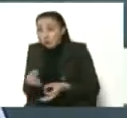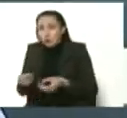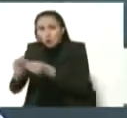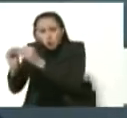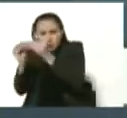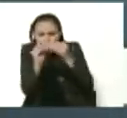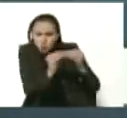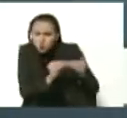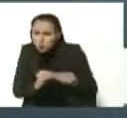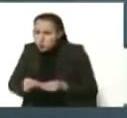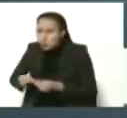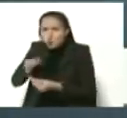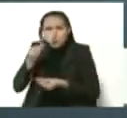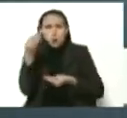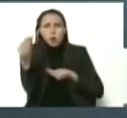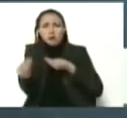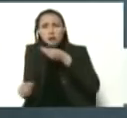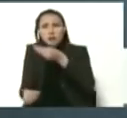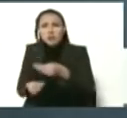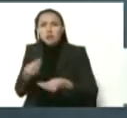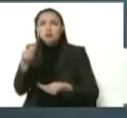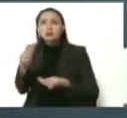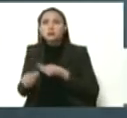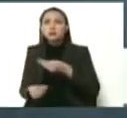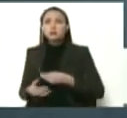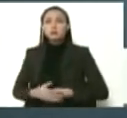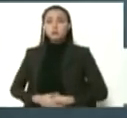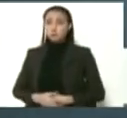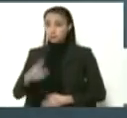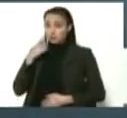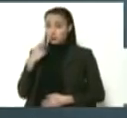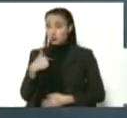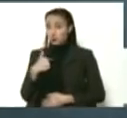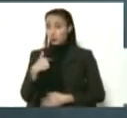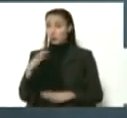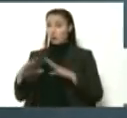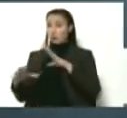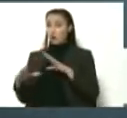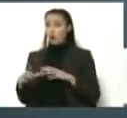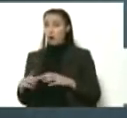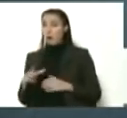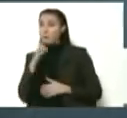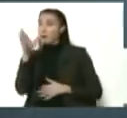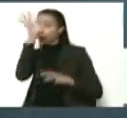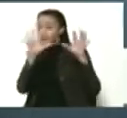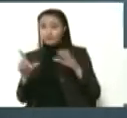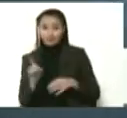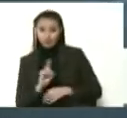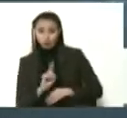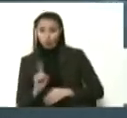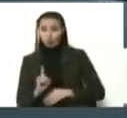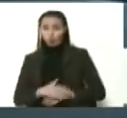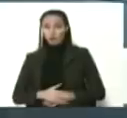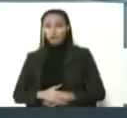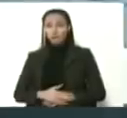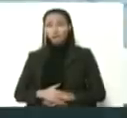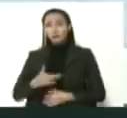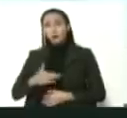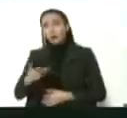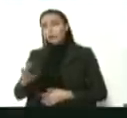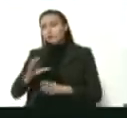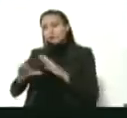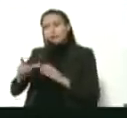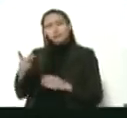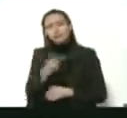los protocolos de tratamiento. Miren, yo estuve hablando, no quiero hablar mal de ningún país. Estuve hablando con dos